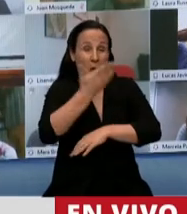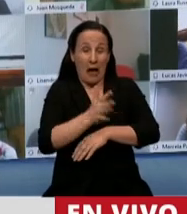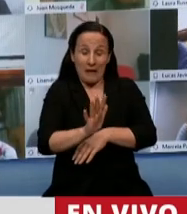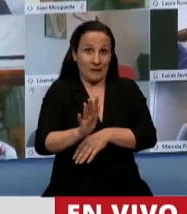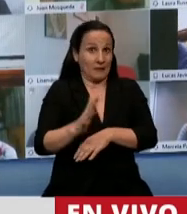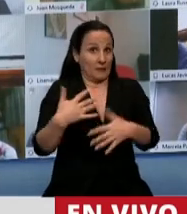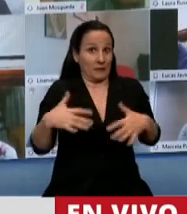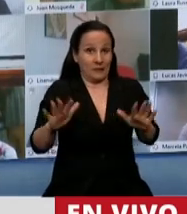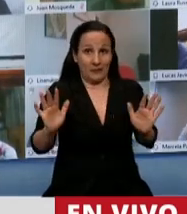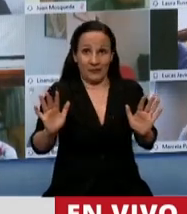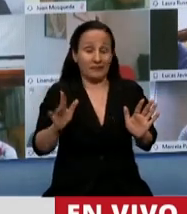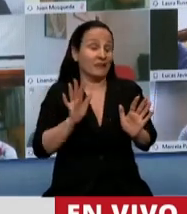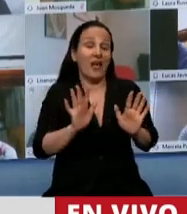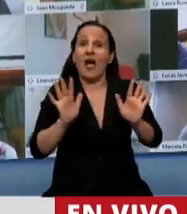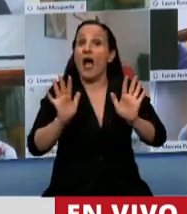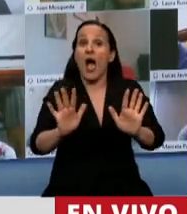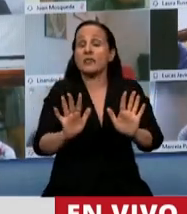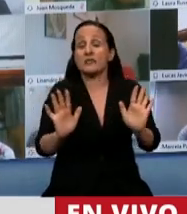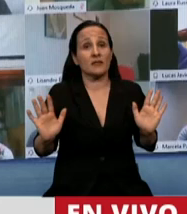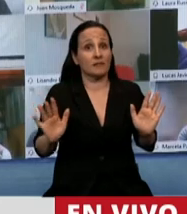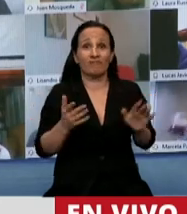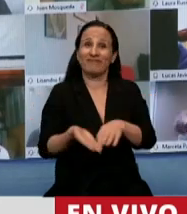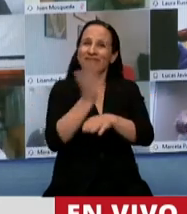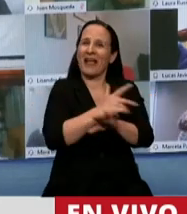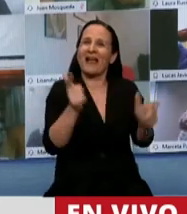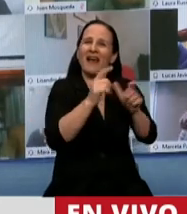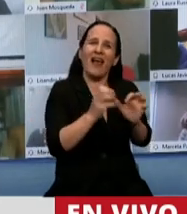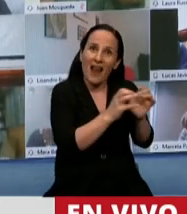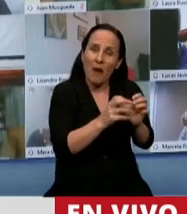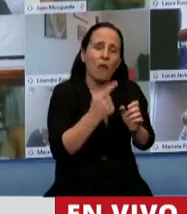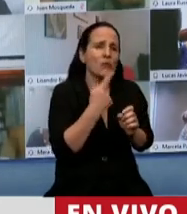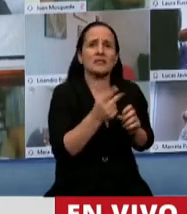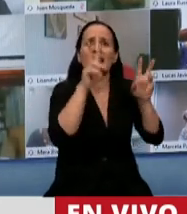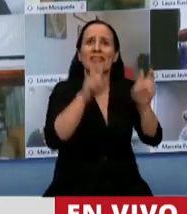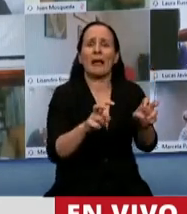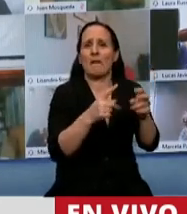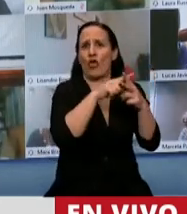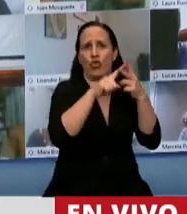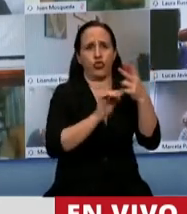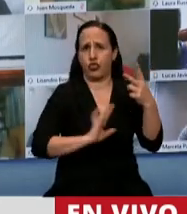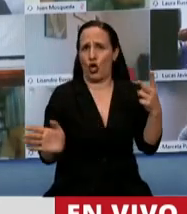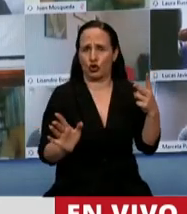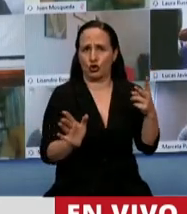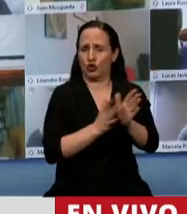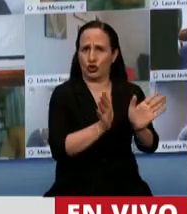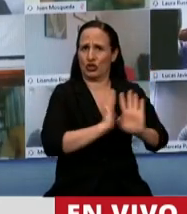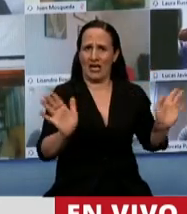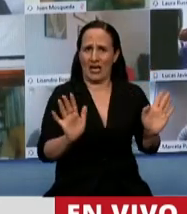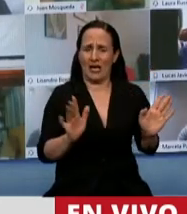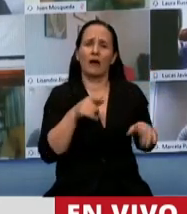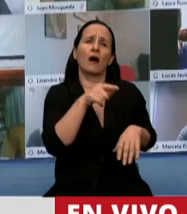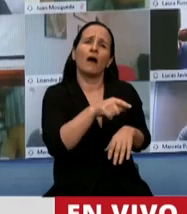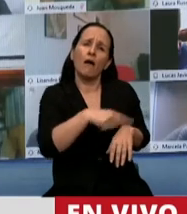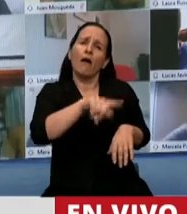Las reglas son esas. Labor parlamentaria dice que esos son los 2 temas. Se han cansado de decir que ellos